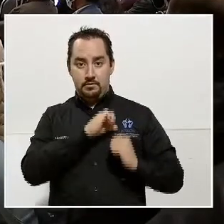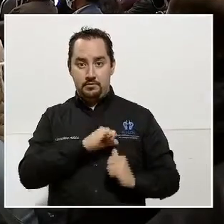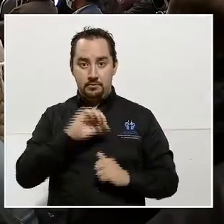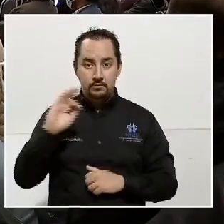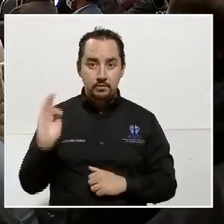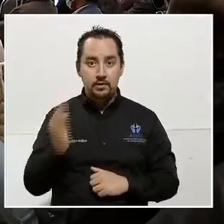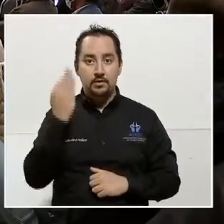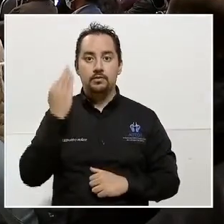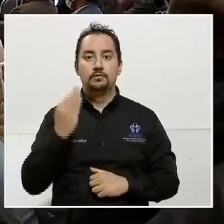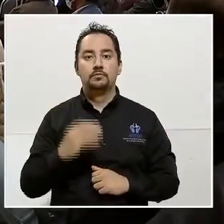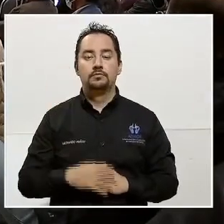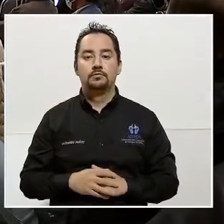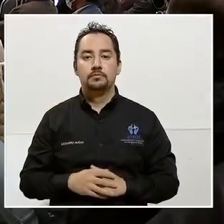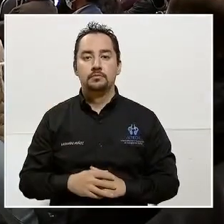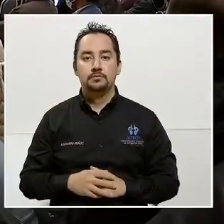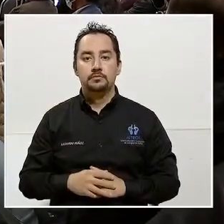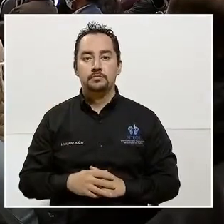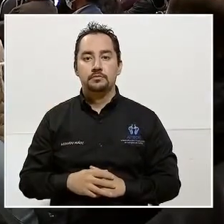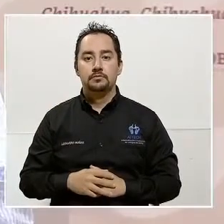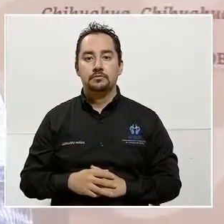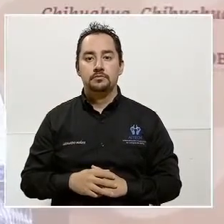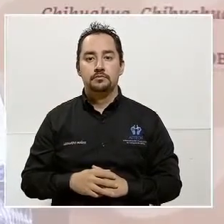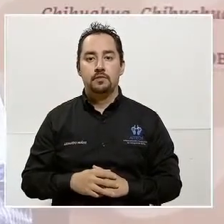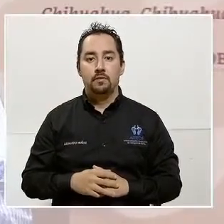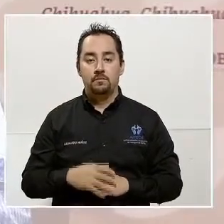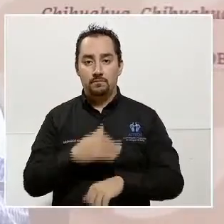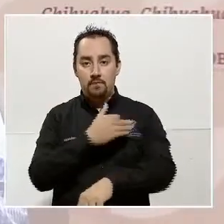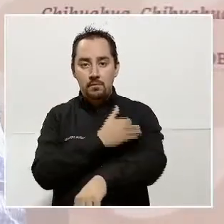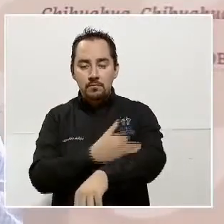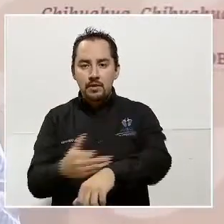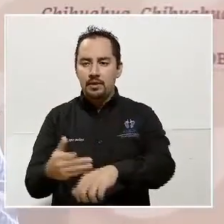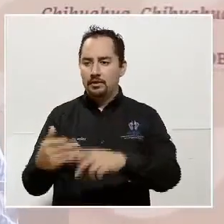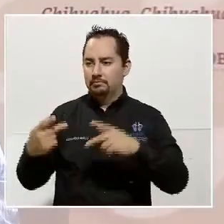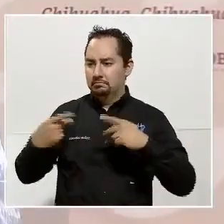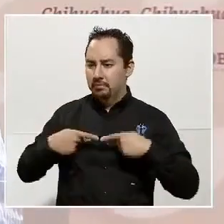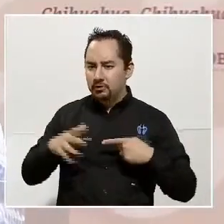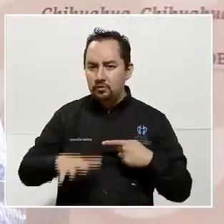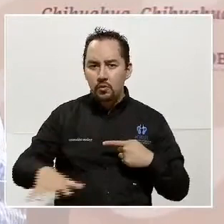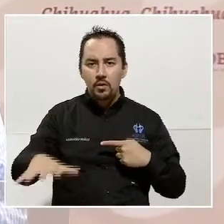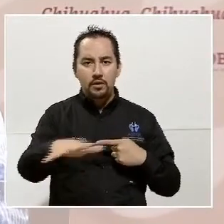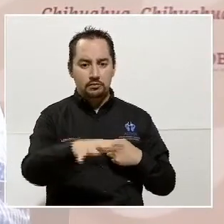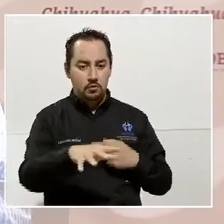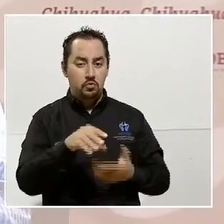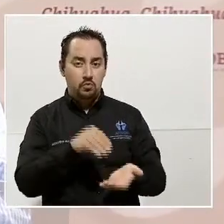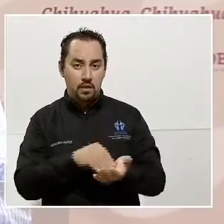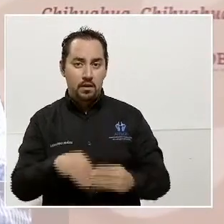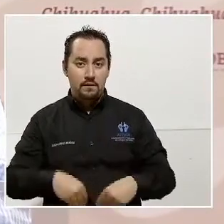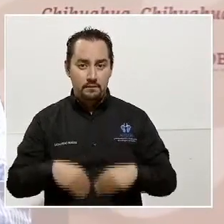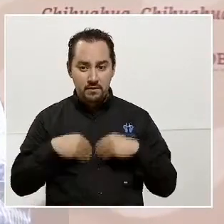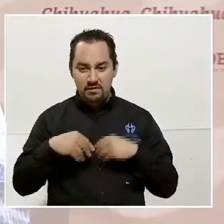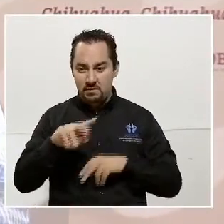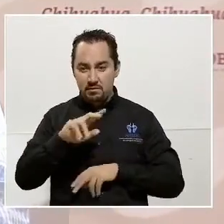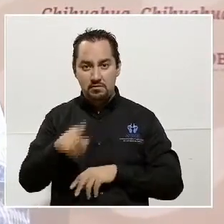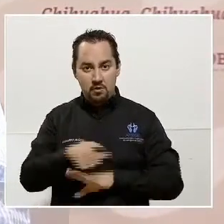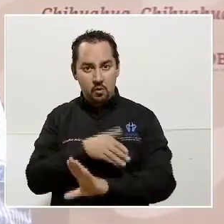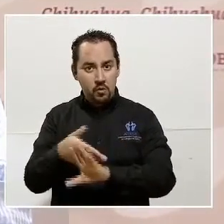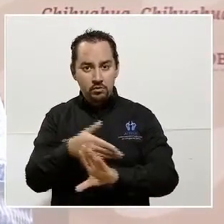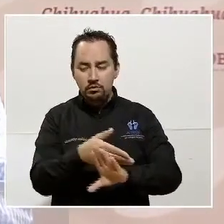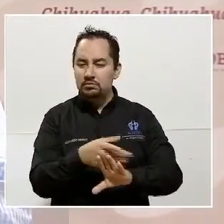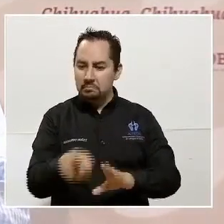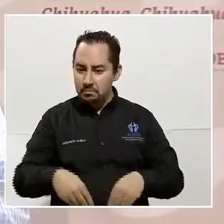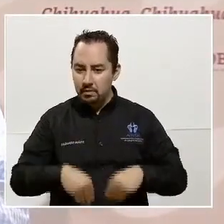federales, a las víctimas, a los familiares, a las personas sobrevivientes y al pueblo de